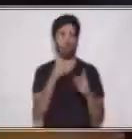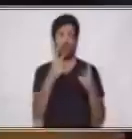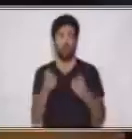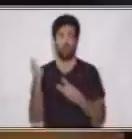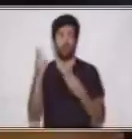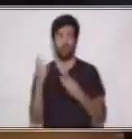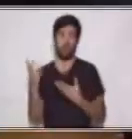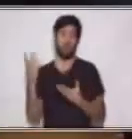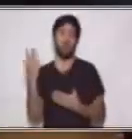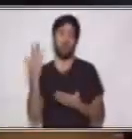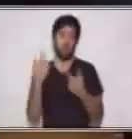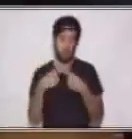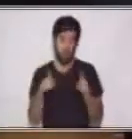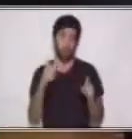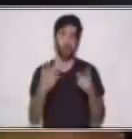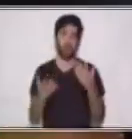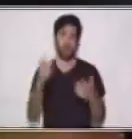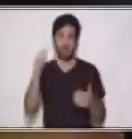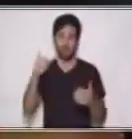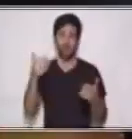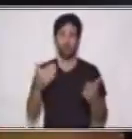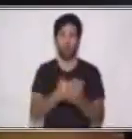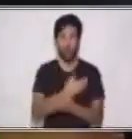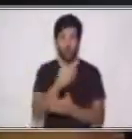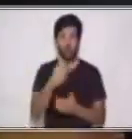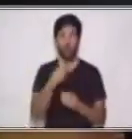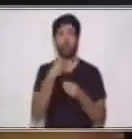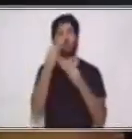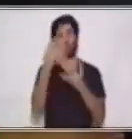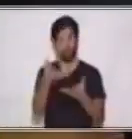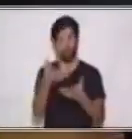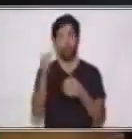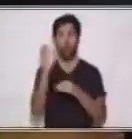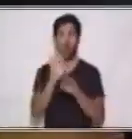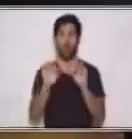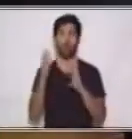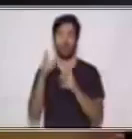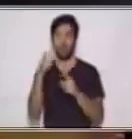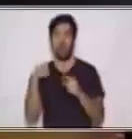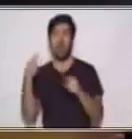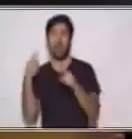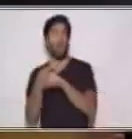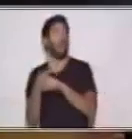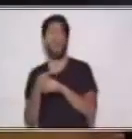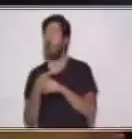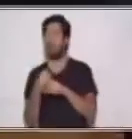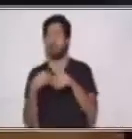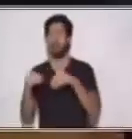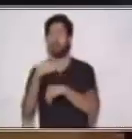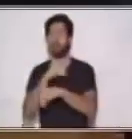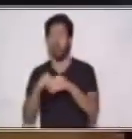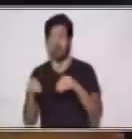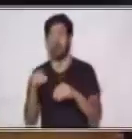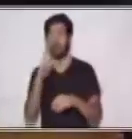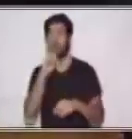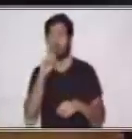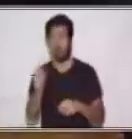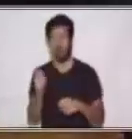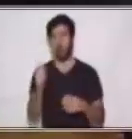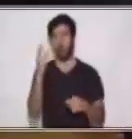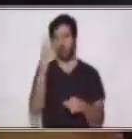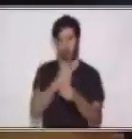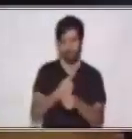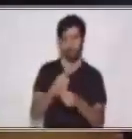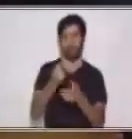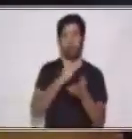o hay algo que tú no sabías o algún error que estás cometiendo, es momento que tú lo rectifiques y puedas aplicarlo de manera